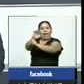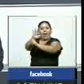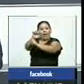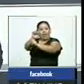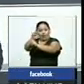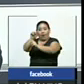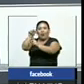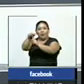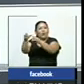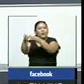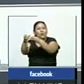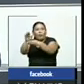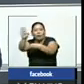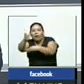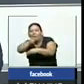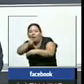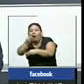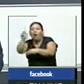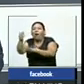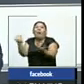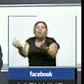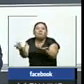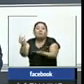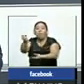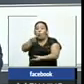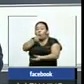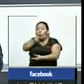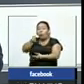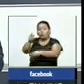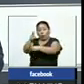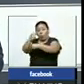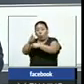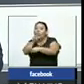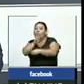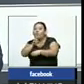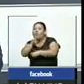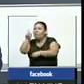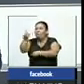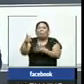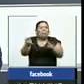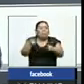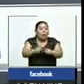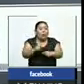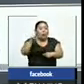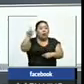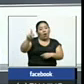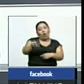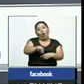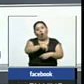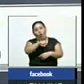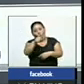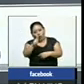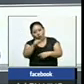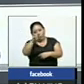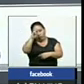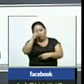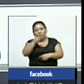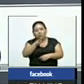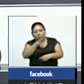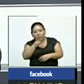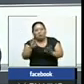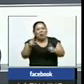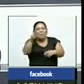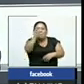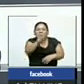noticias Salvavisión, por informarnos de lo que está pasando en Honduras con el tema del dengue. Pero ¿cuál es la situación en República Dominicana en cuanto a esta misma